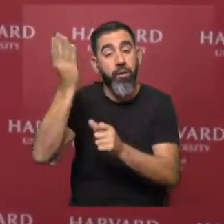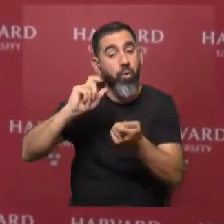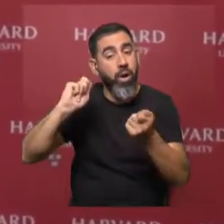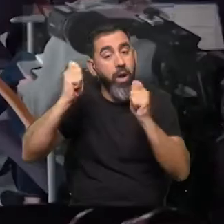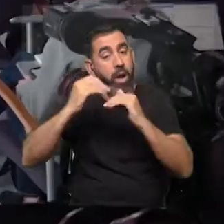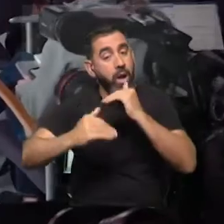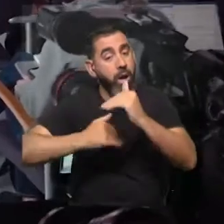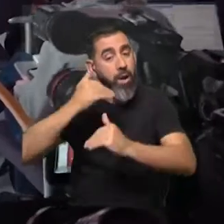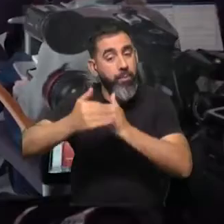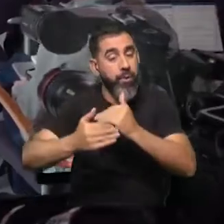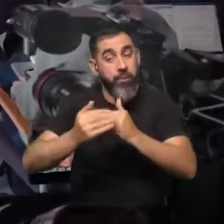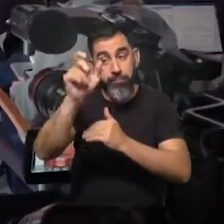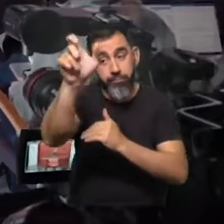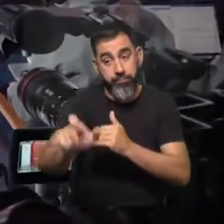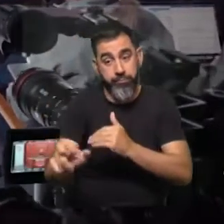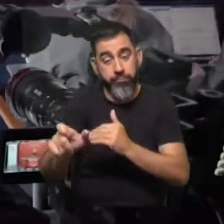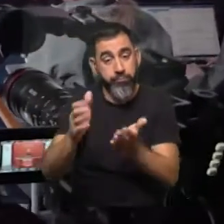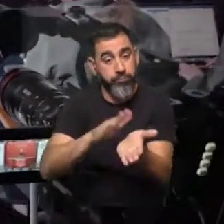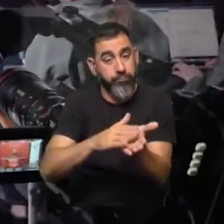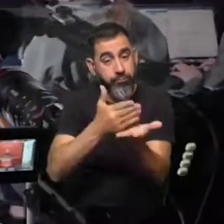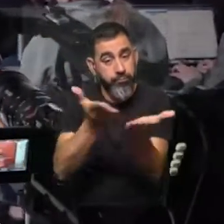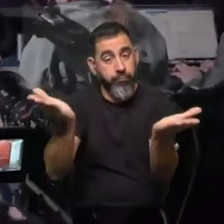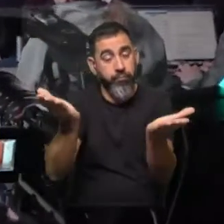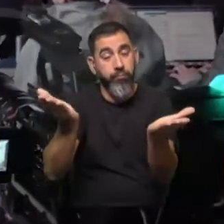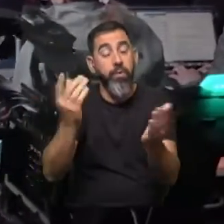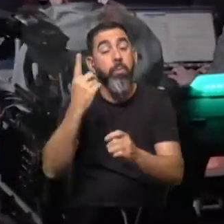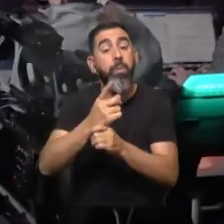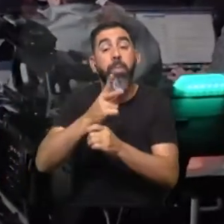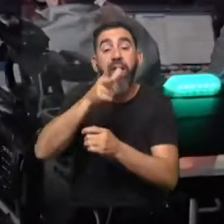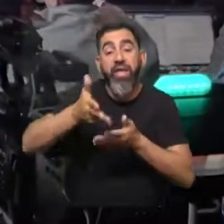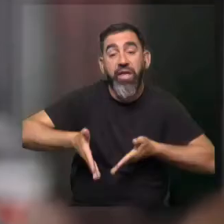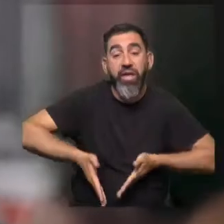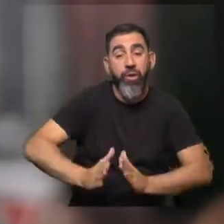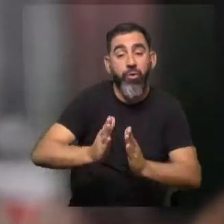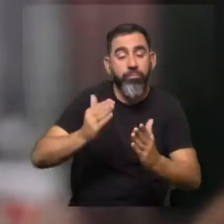con el tiempo. Fue Goldin quien puso en evidencia que el nacimiento del primer hijo es uno de los